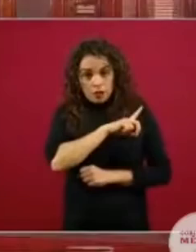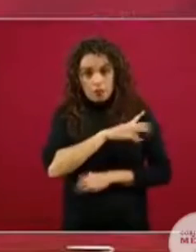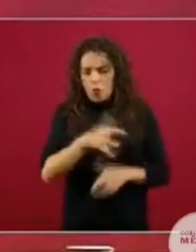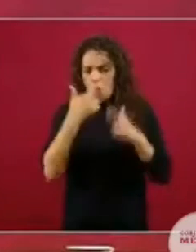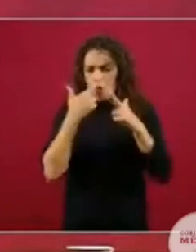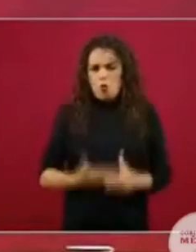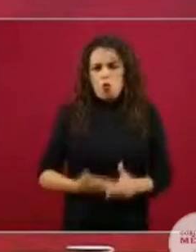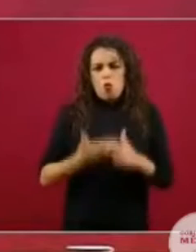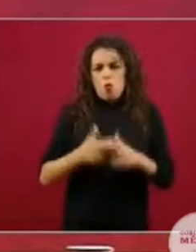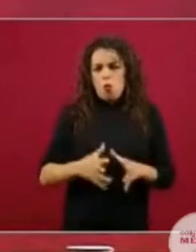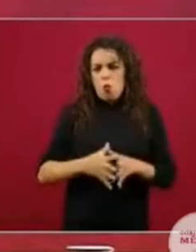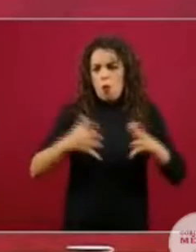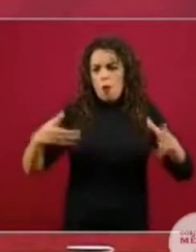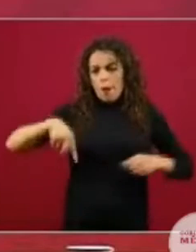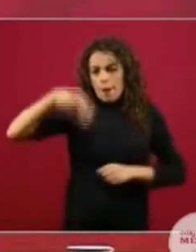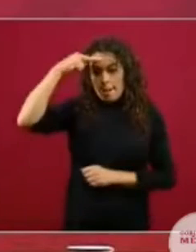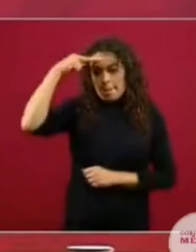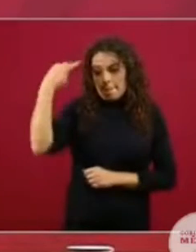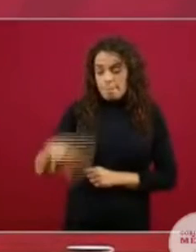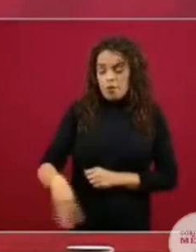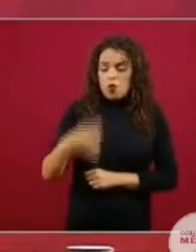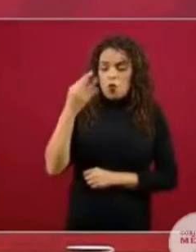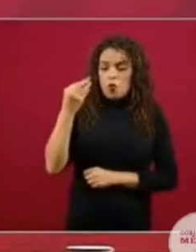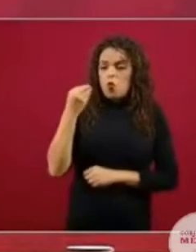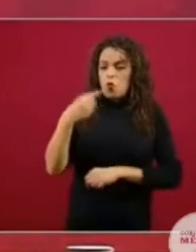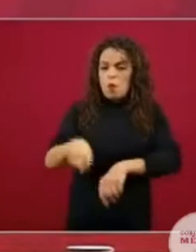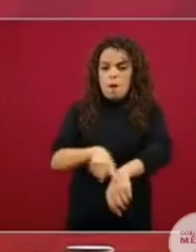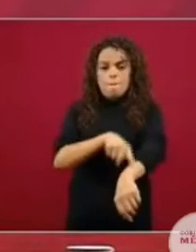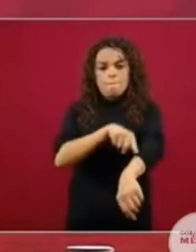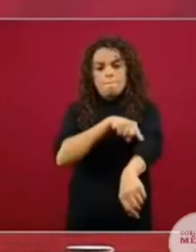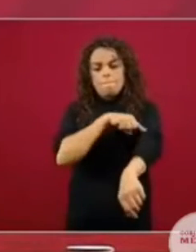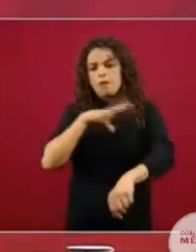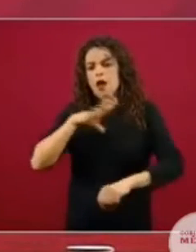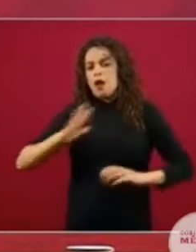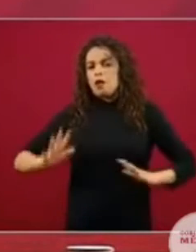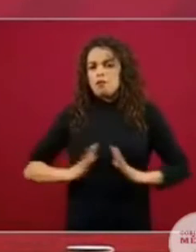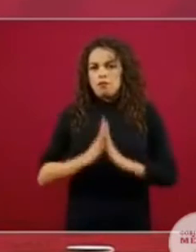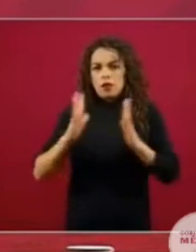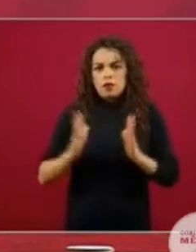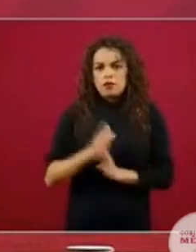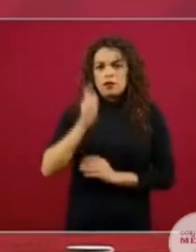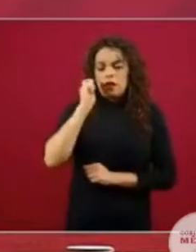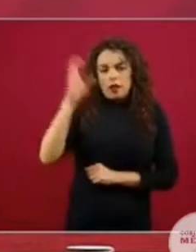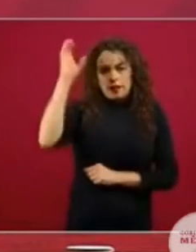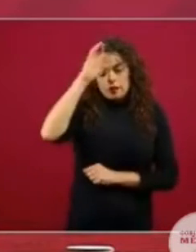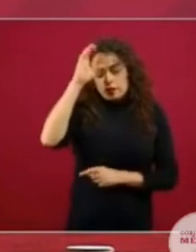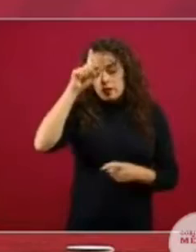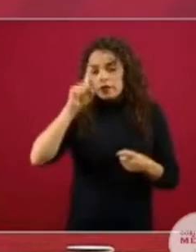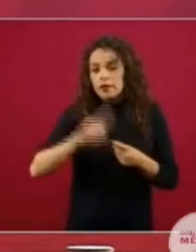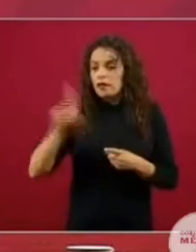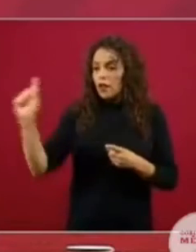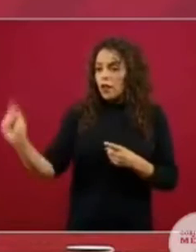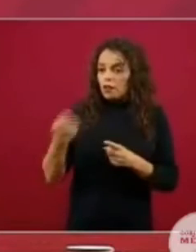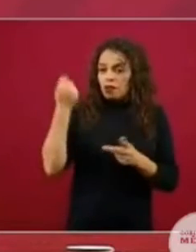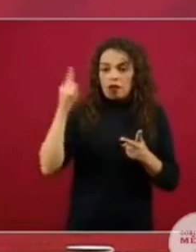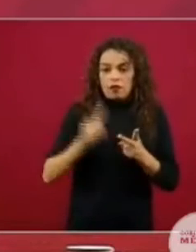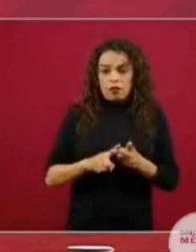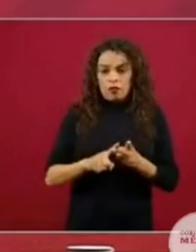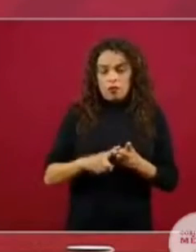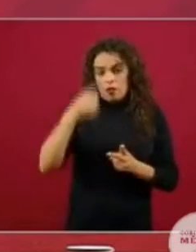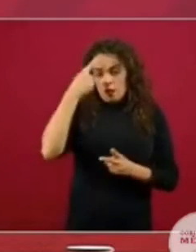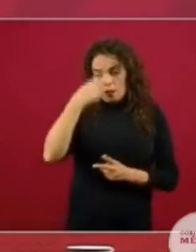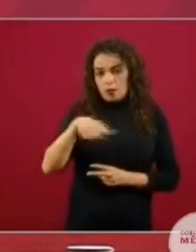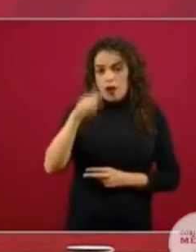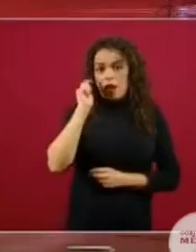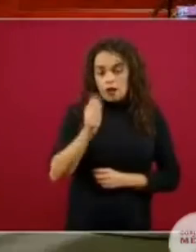méxico tiene una larga tradición de colaboración en materia científica tecnológica de generación de conocimiento de formación